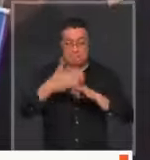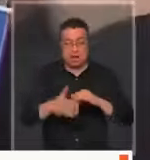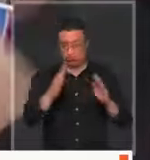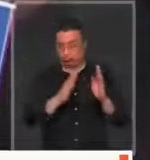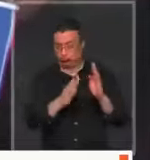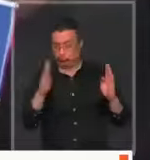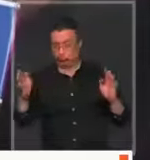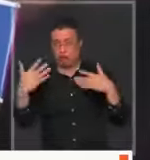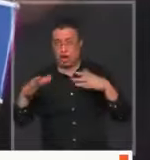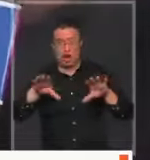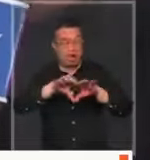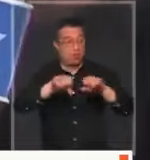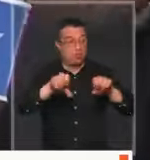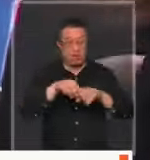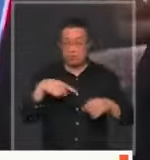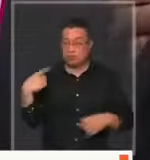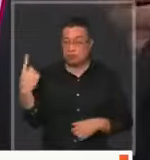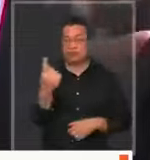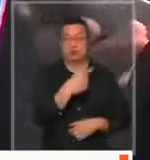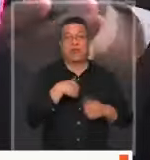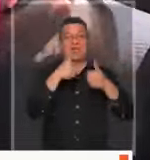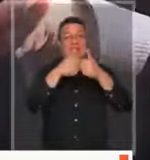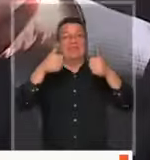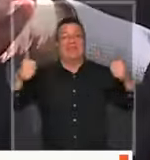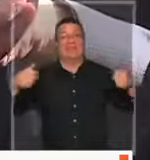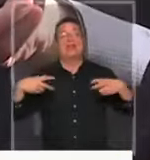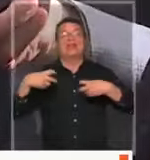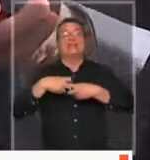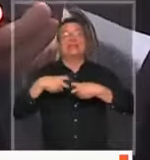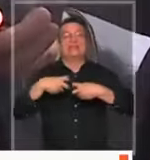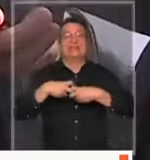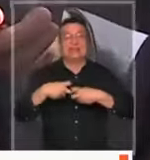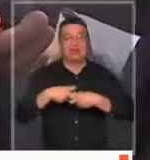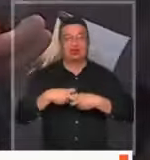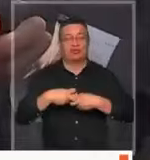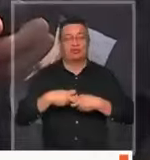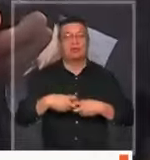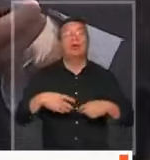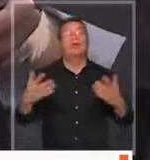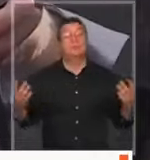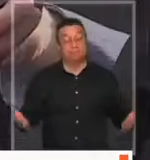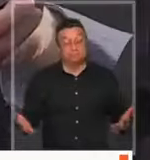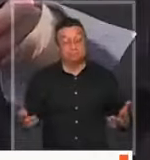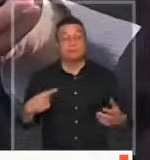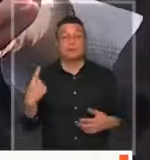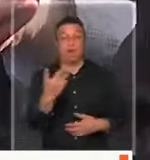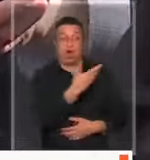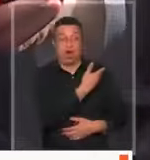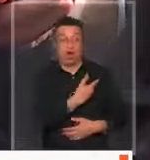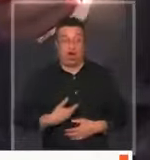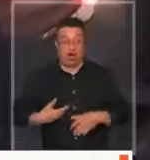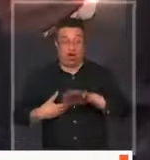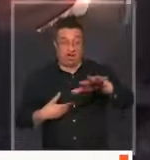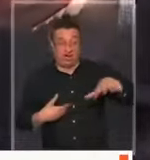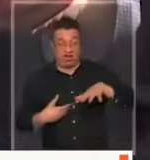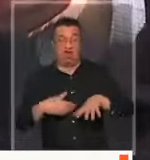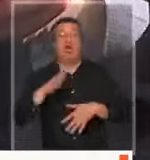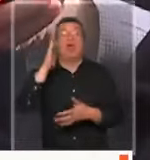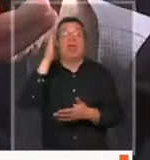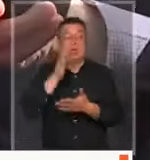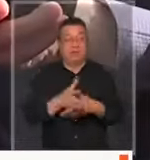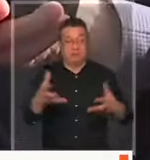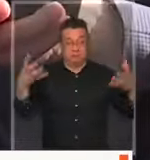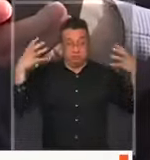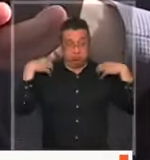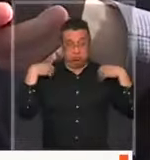de resolver nosotros como dirigentes sindicales. Así que, bueno, el gobierno tiene hoy día la pelota en